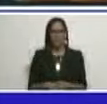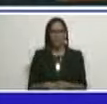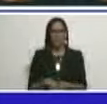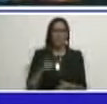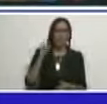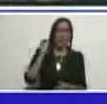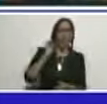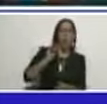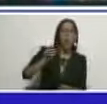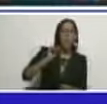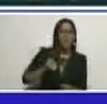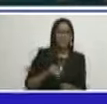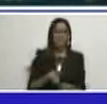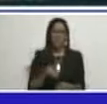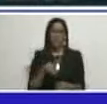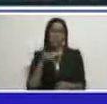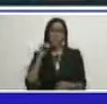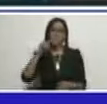¿Oíste, Ibelice Pacheco?